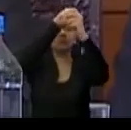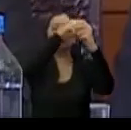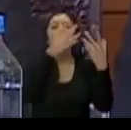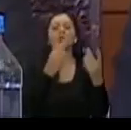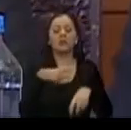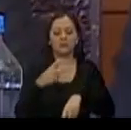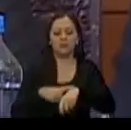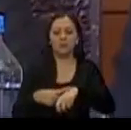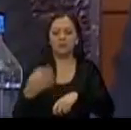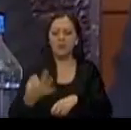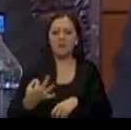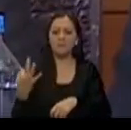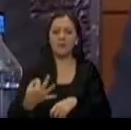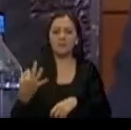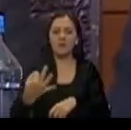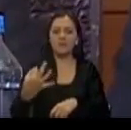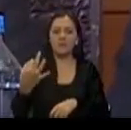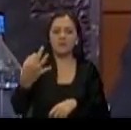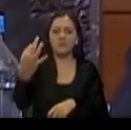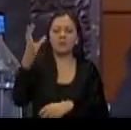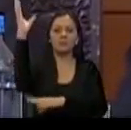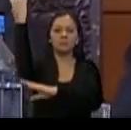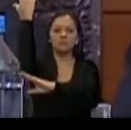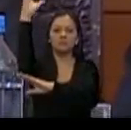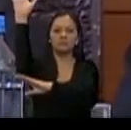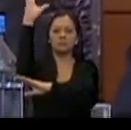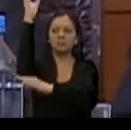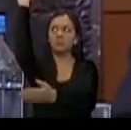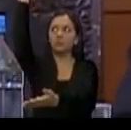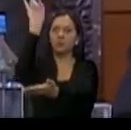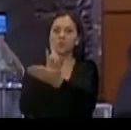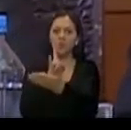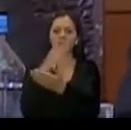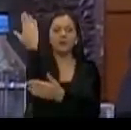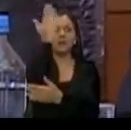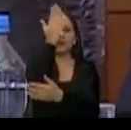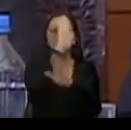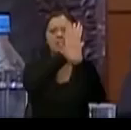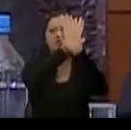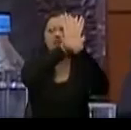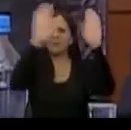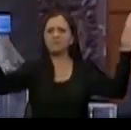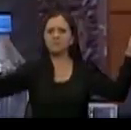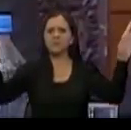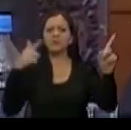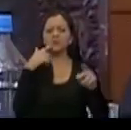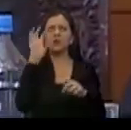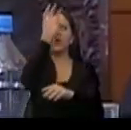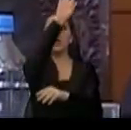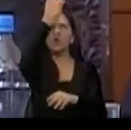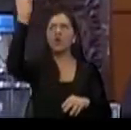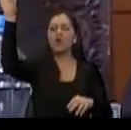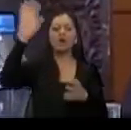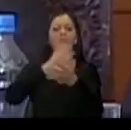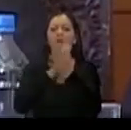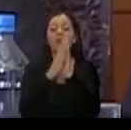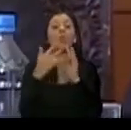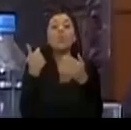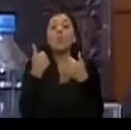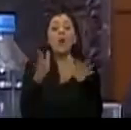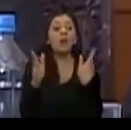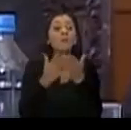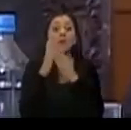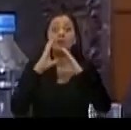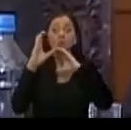tiempo real, con señal en el satélite, con imágenes limpias, sin ningún tipo de logotipo ni nada, para que cualquier medio de